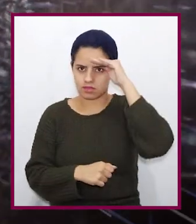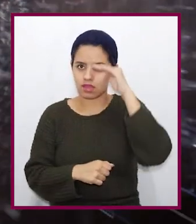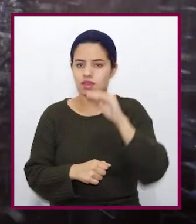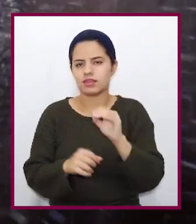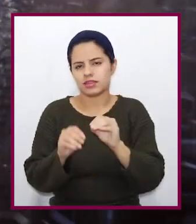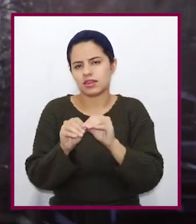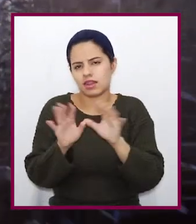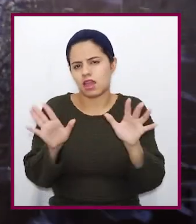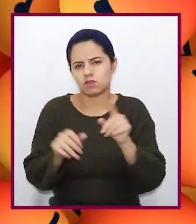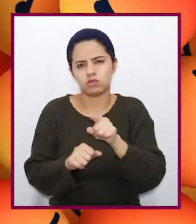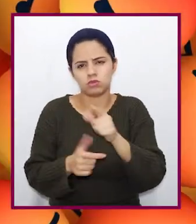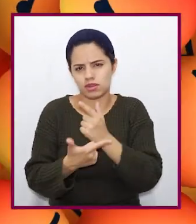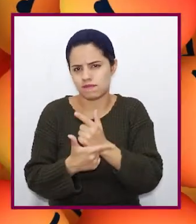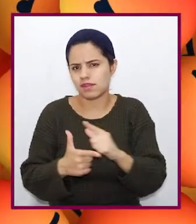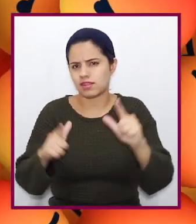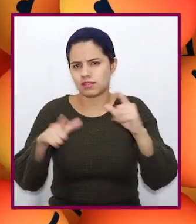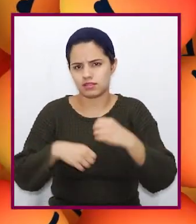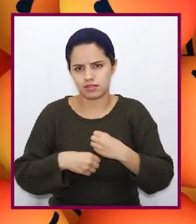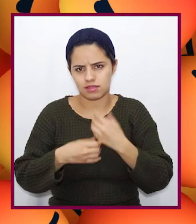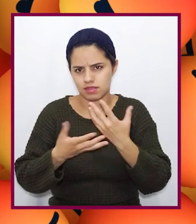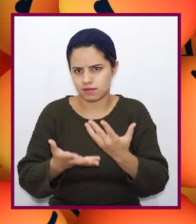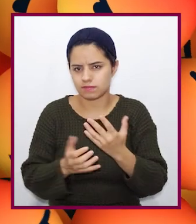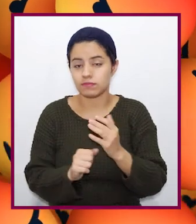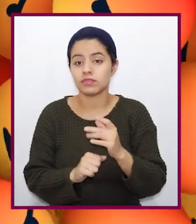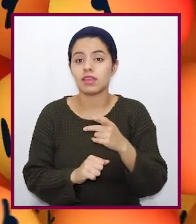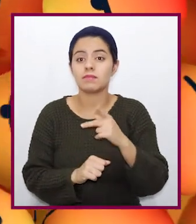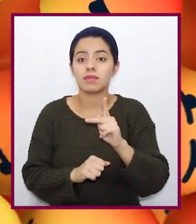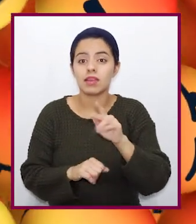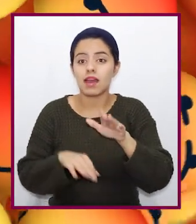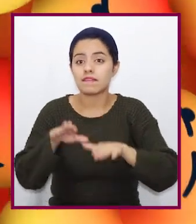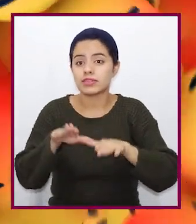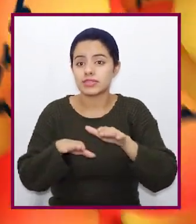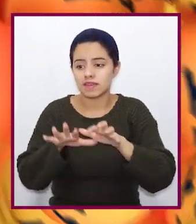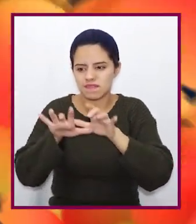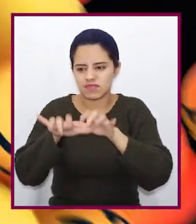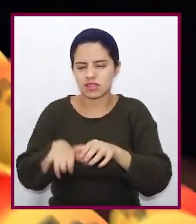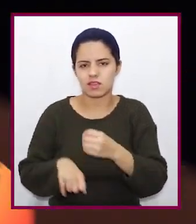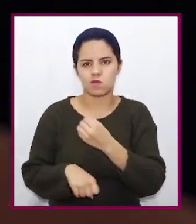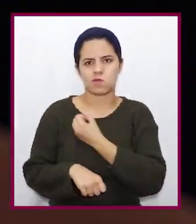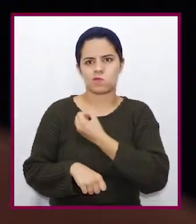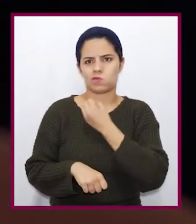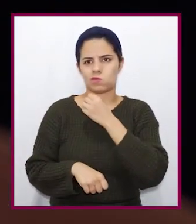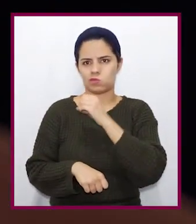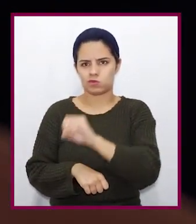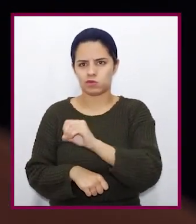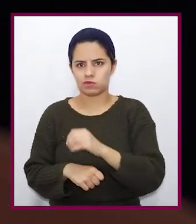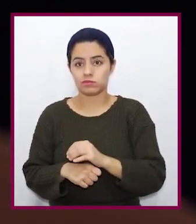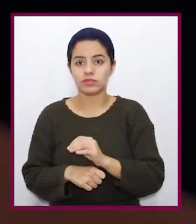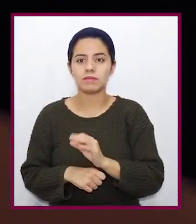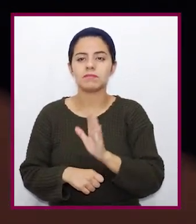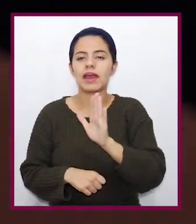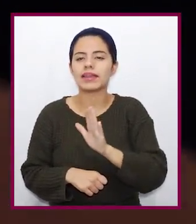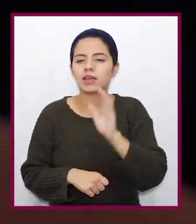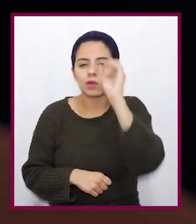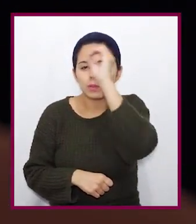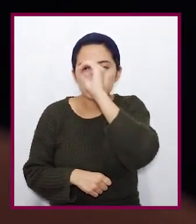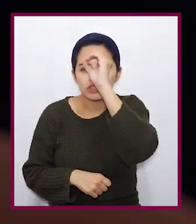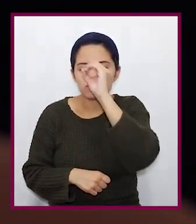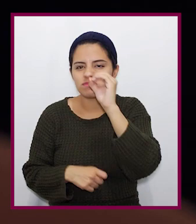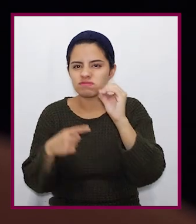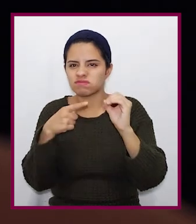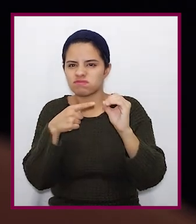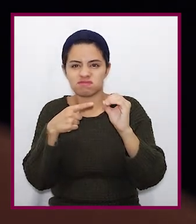Beatboxer, pero algunos mensajes de odio, disfrazados de opiniones, pueden